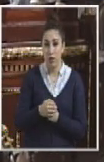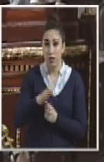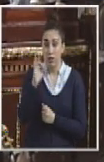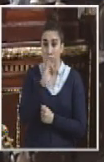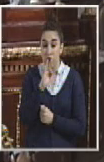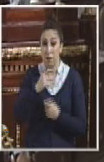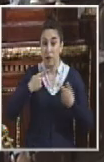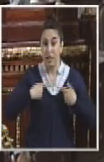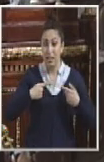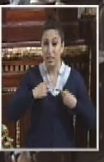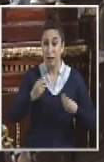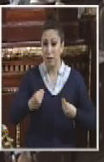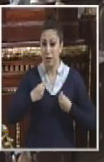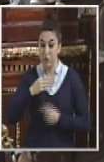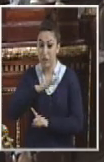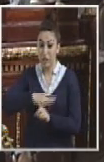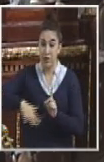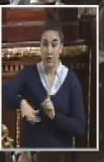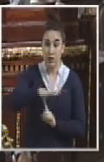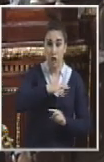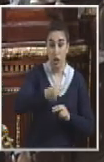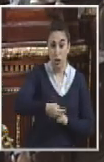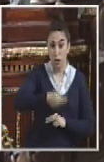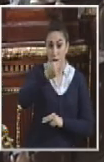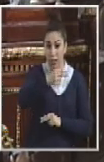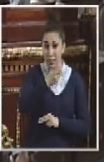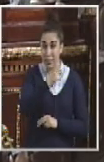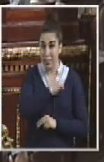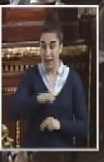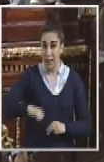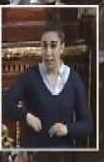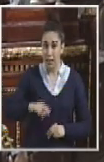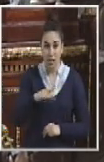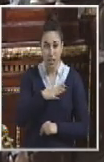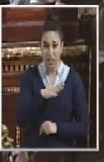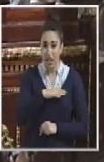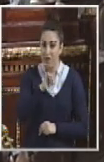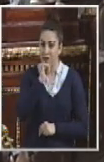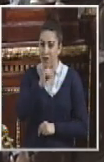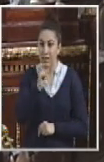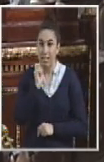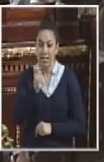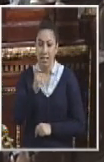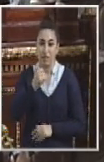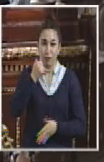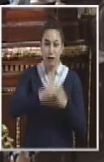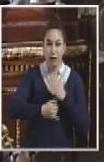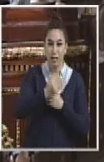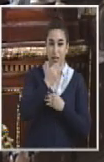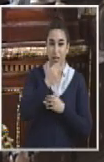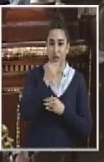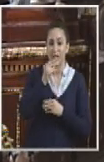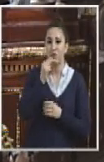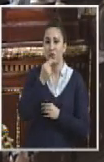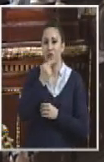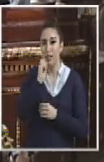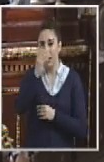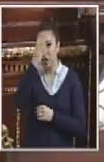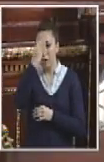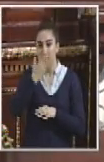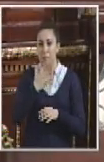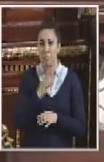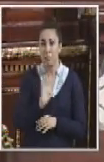que quienes viven en las colonias norte de dicha alcaldía no tendrían acceso a los beneficios ambientales del bosque con tanta